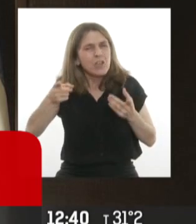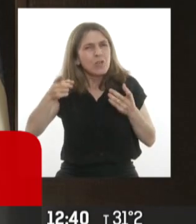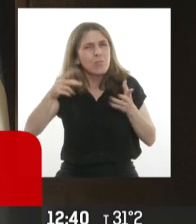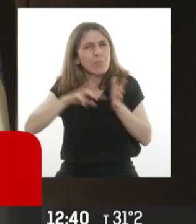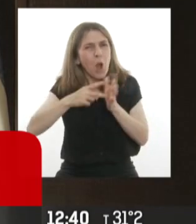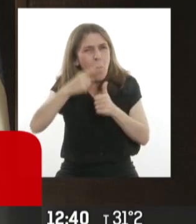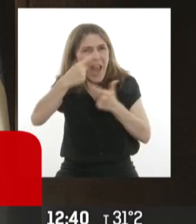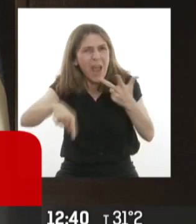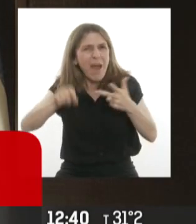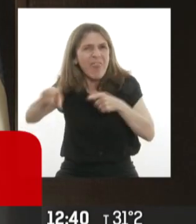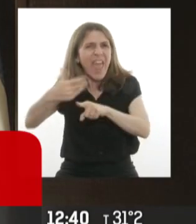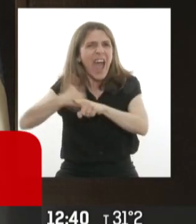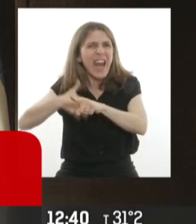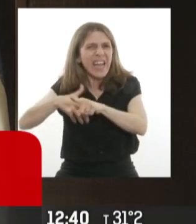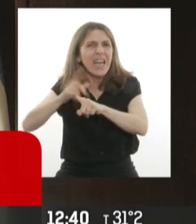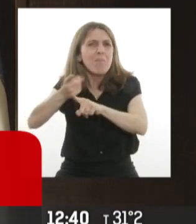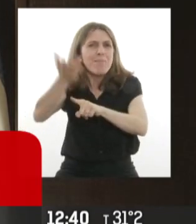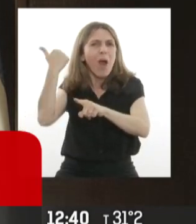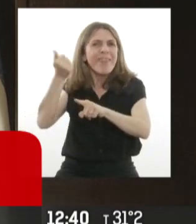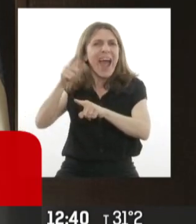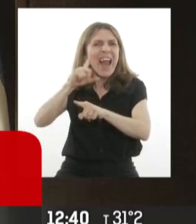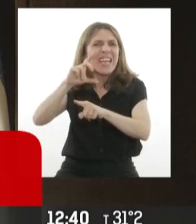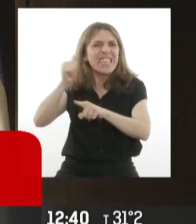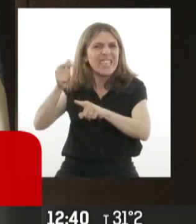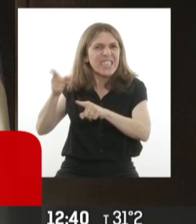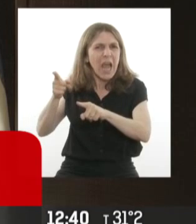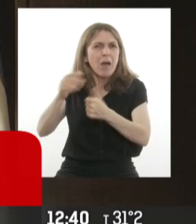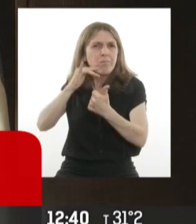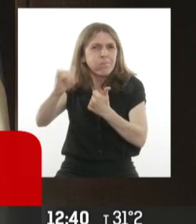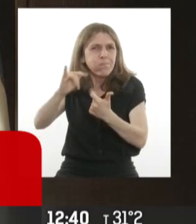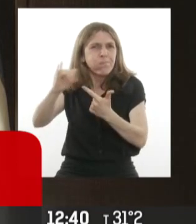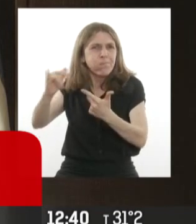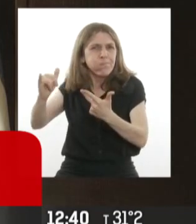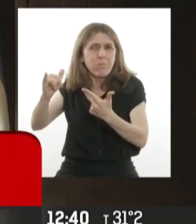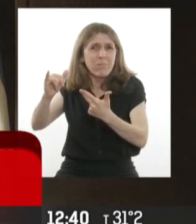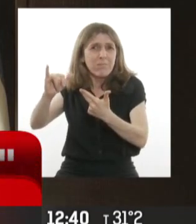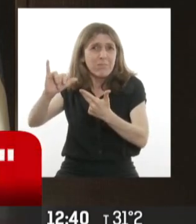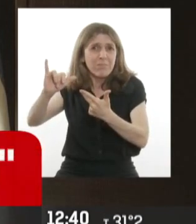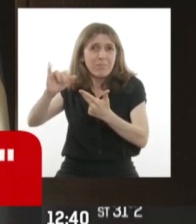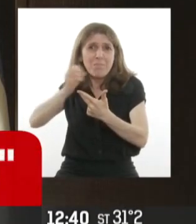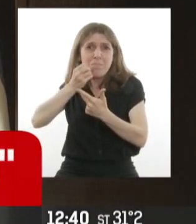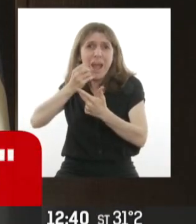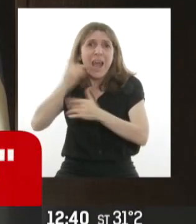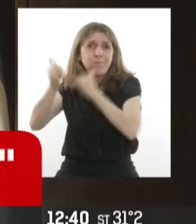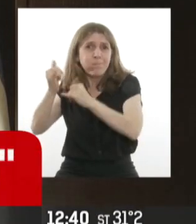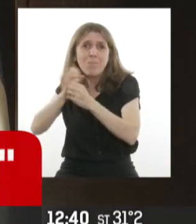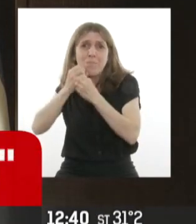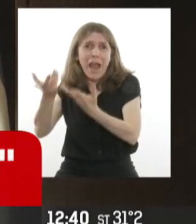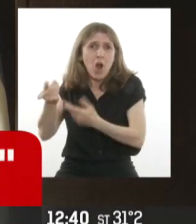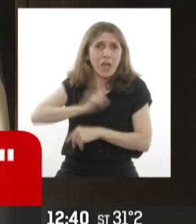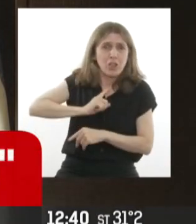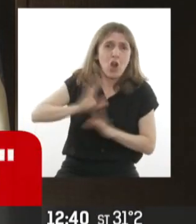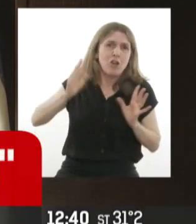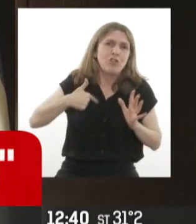problemas que Argentina tiene y que Alicia mencionó y analizó mejor que yo, así que no los voy a aburrir contando lo que hicimos